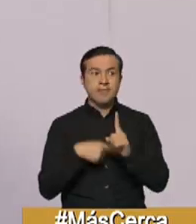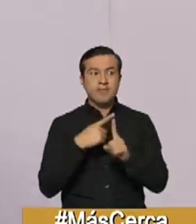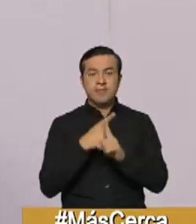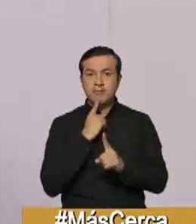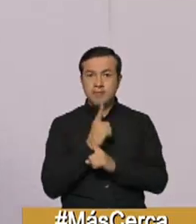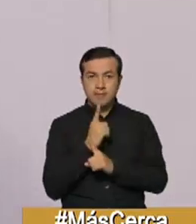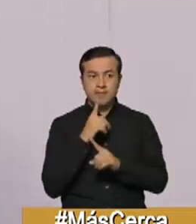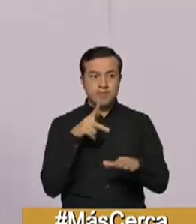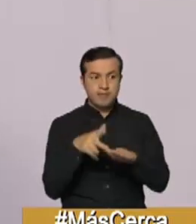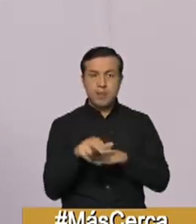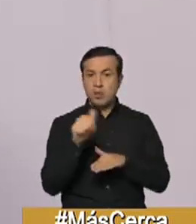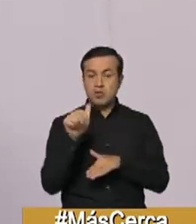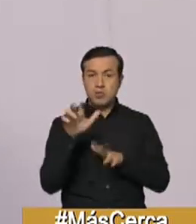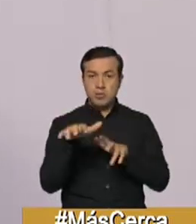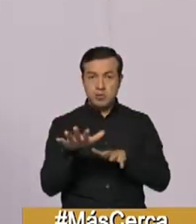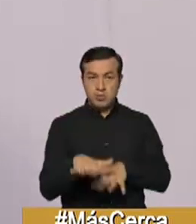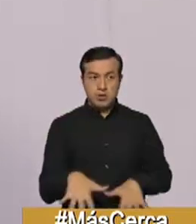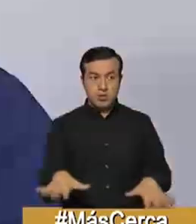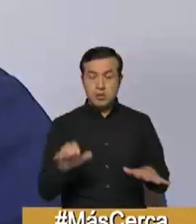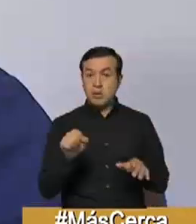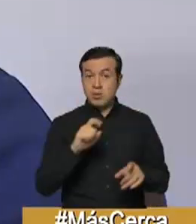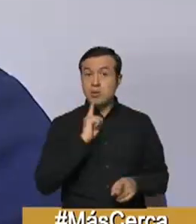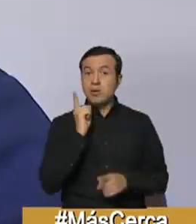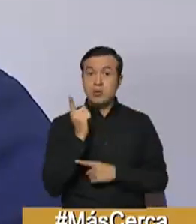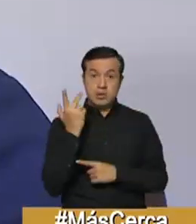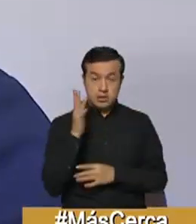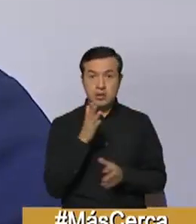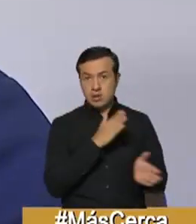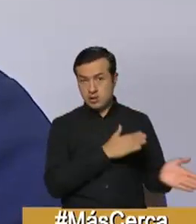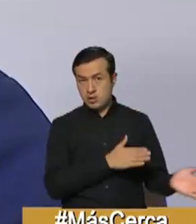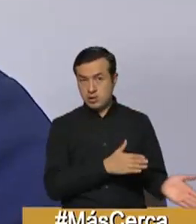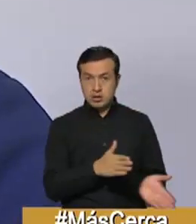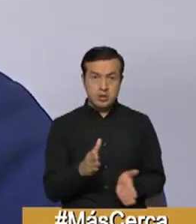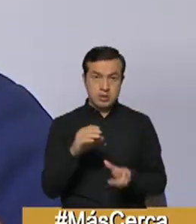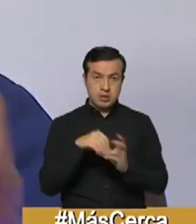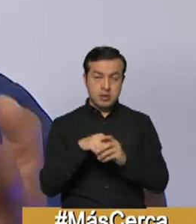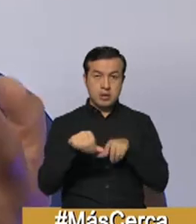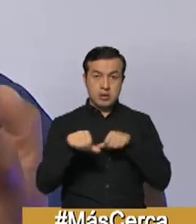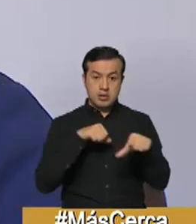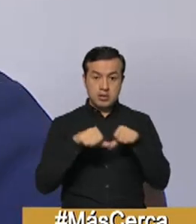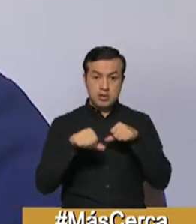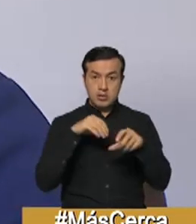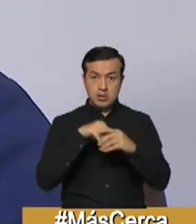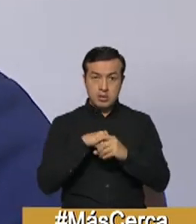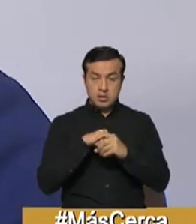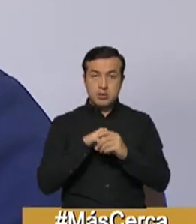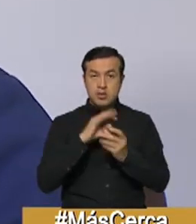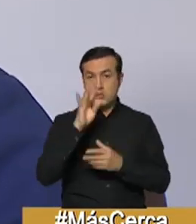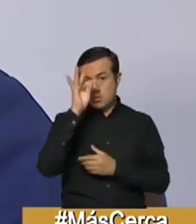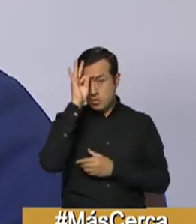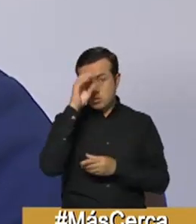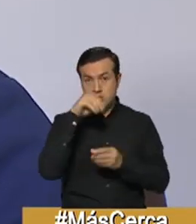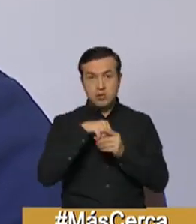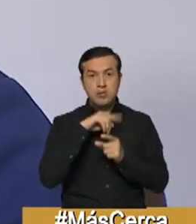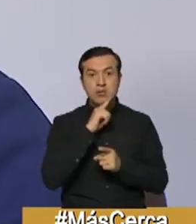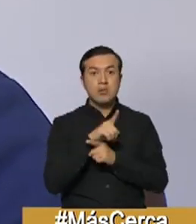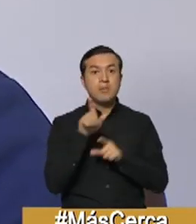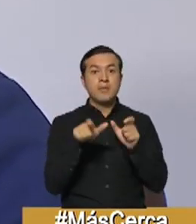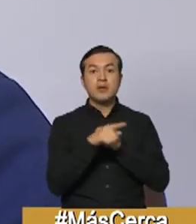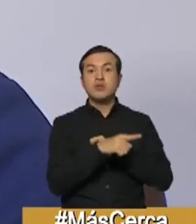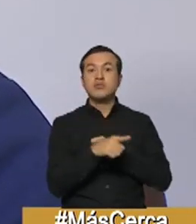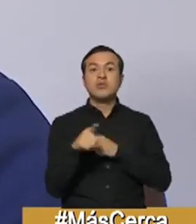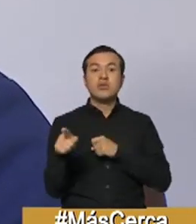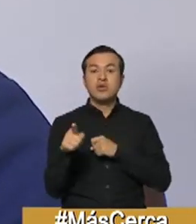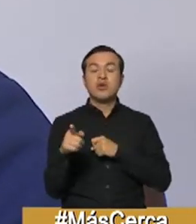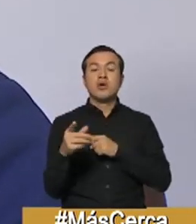para esterilizar a otros perritos. Sí, hemos hecho nosotros mismos dentro de la parte administrativa de la clínica. Hay personas que